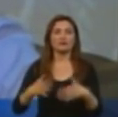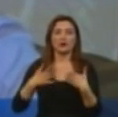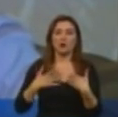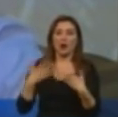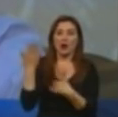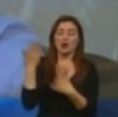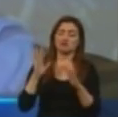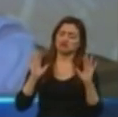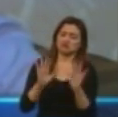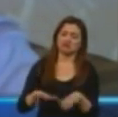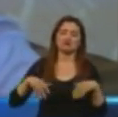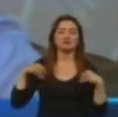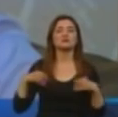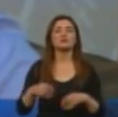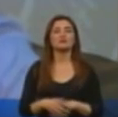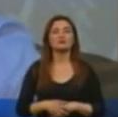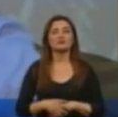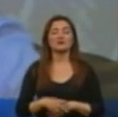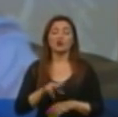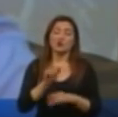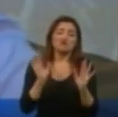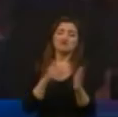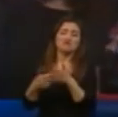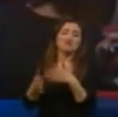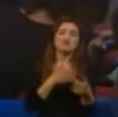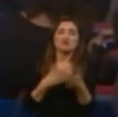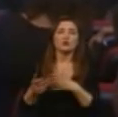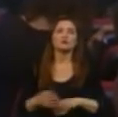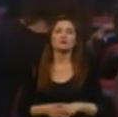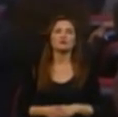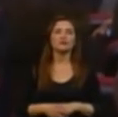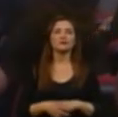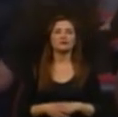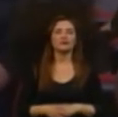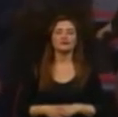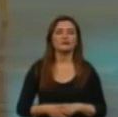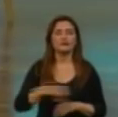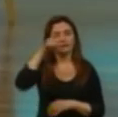voy a asumir. Si no me corresponde, no ha pasado nada. Y no le correspondió.